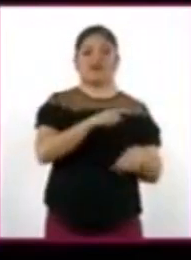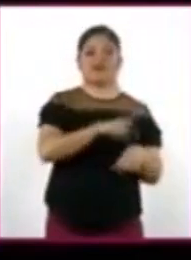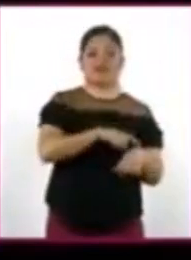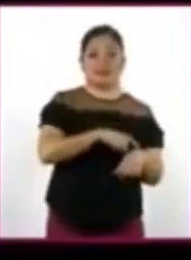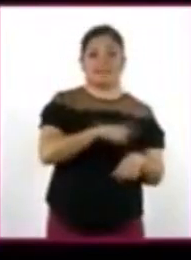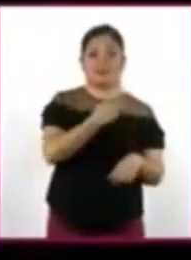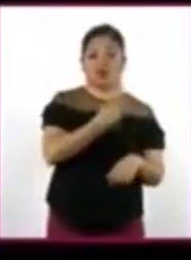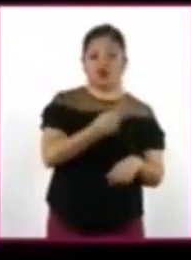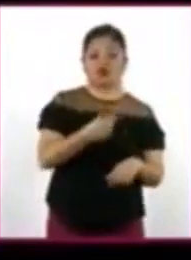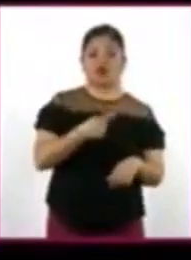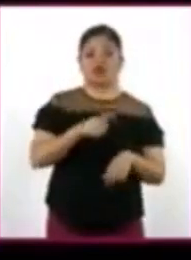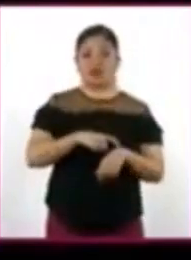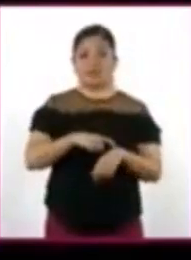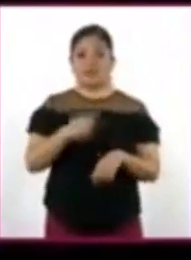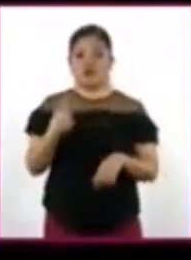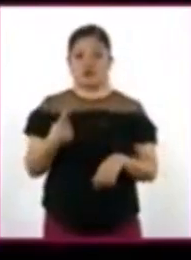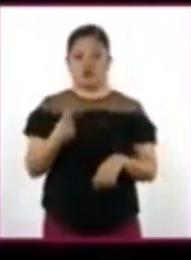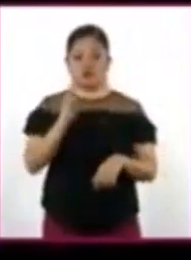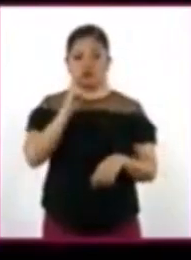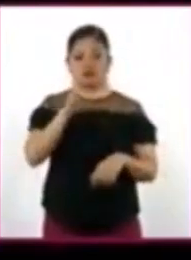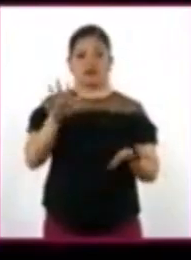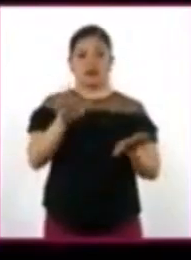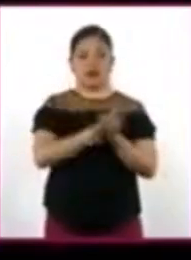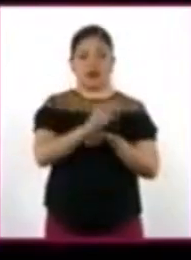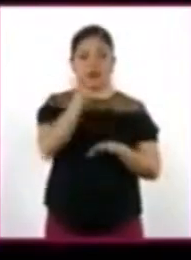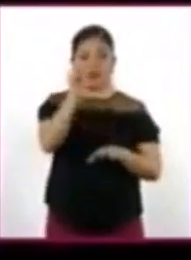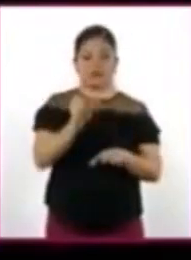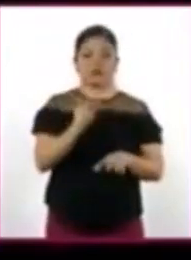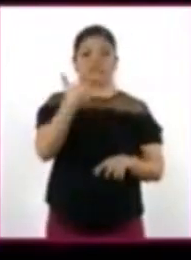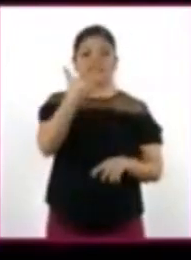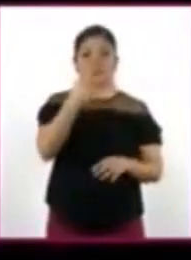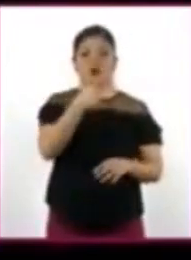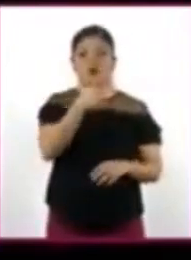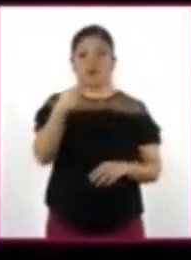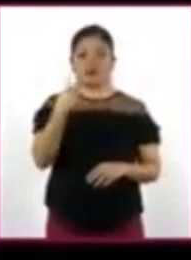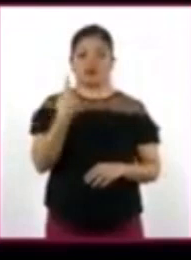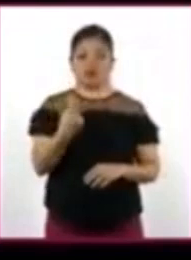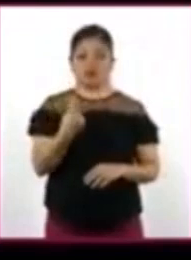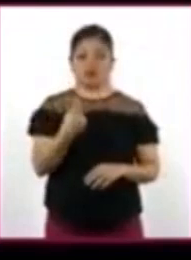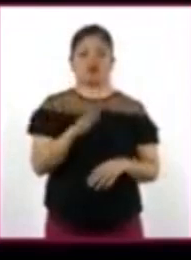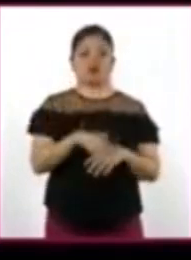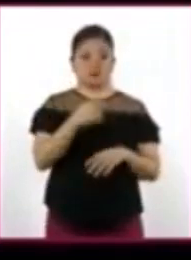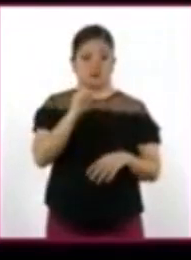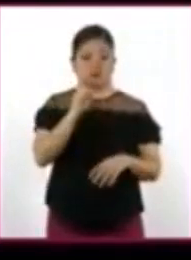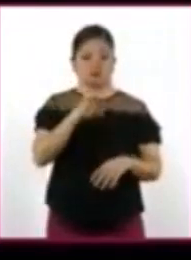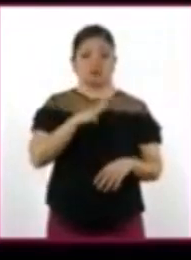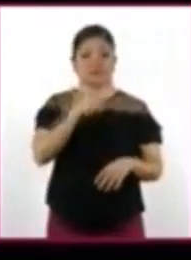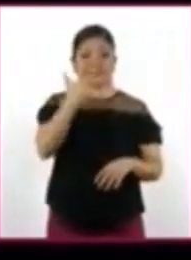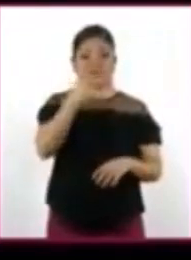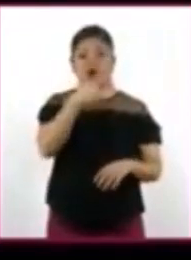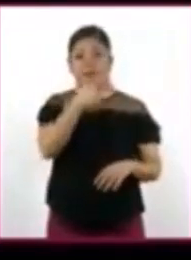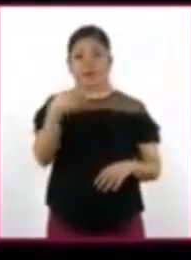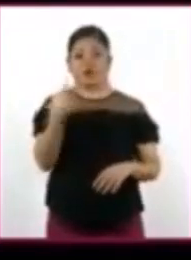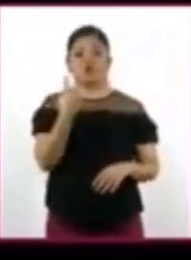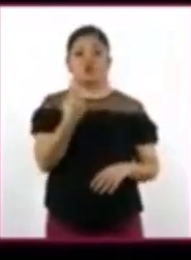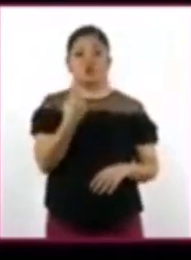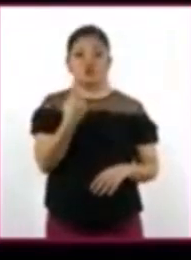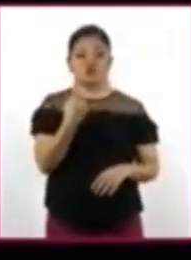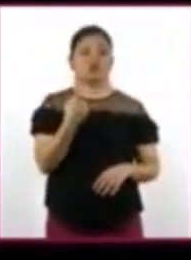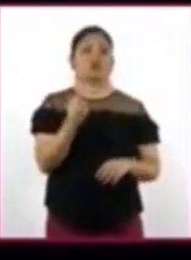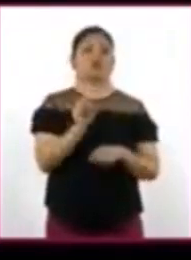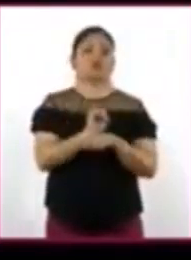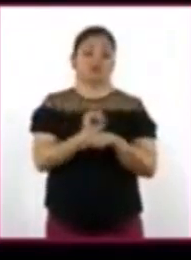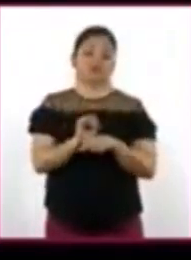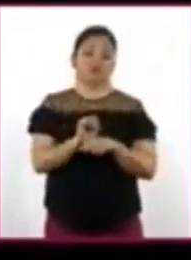1 y arriba me va a quedar cómo cambian los bloques, 5 menos 1. Y por lo tanto vamos a ver, 5 menos 1, pues esto es muy sencillo, es